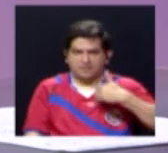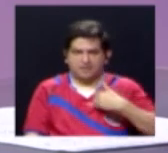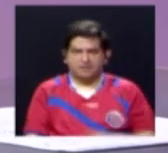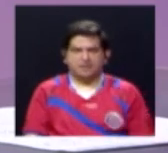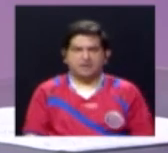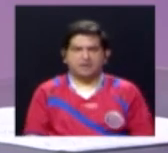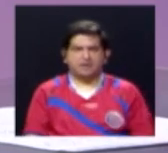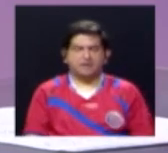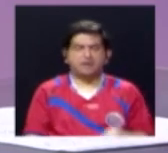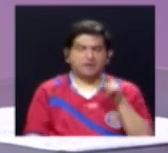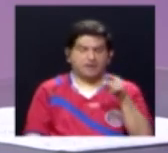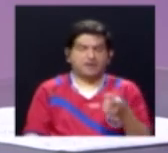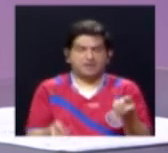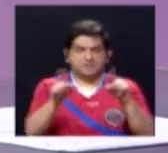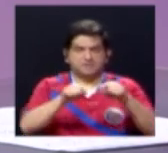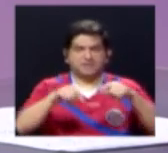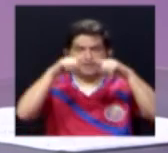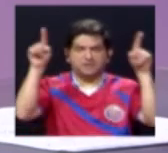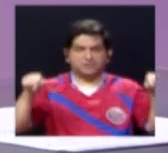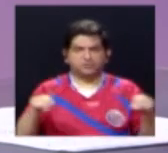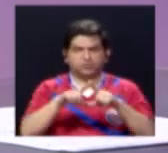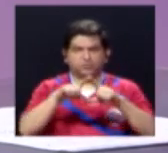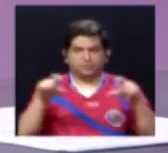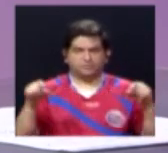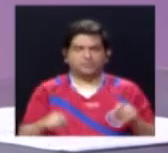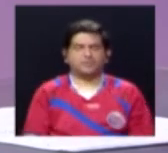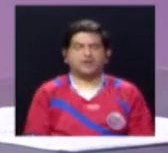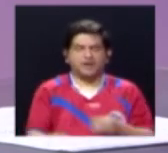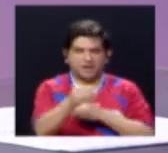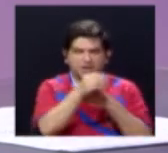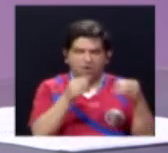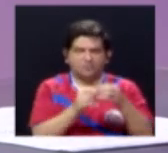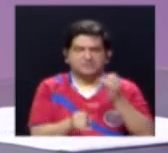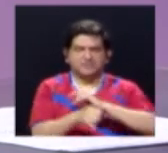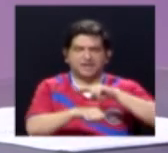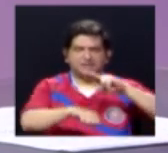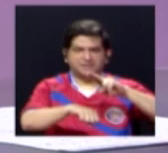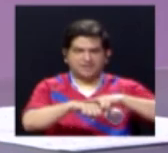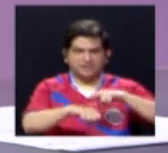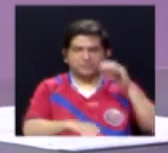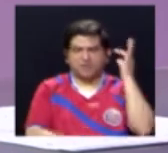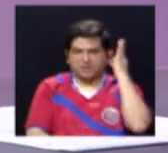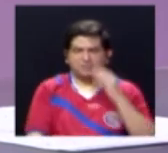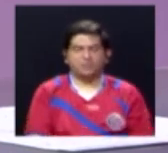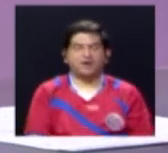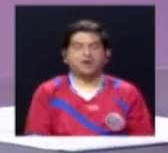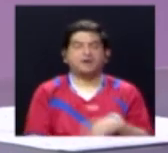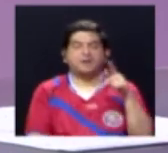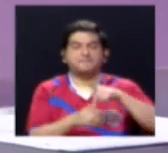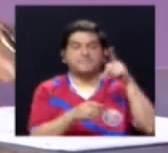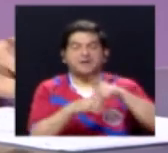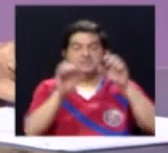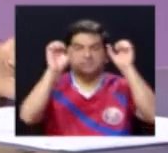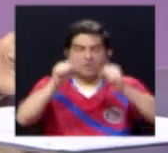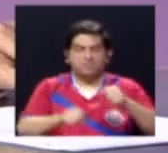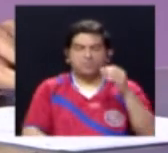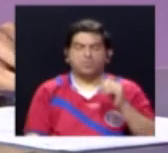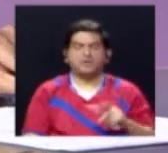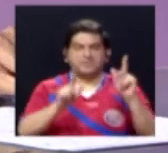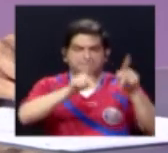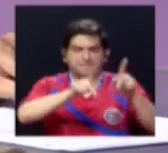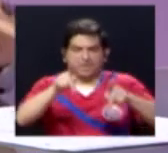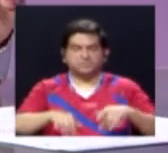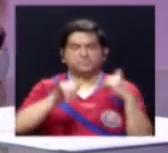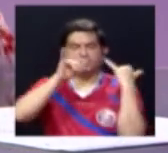despacho inameh punto g o punto cr y este es un espacio para la participación ciudadana y las